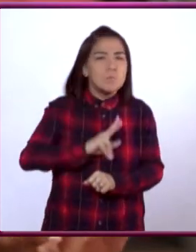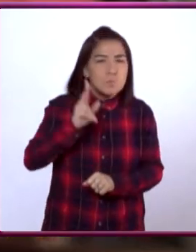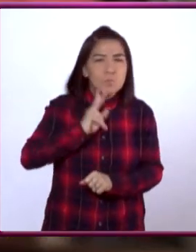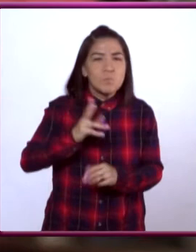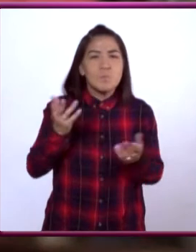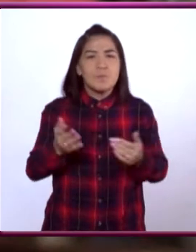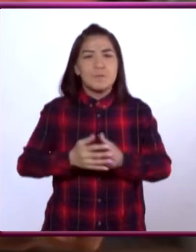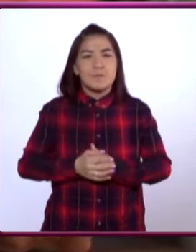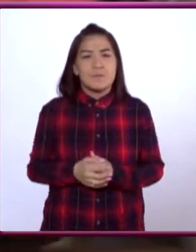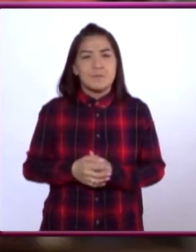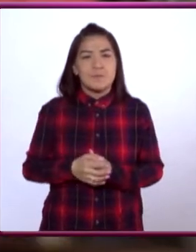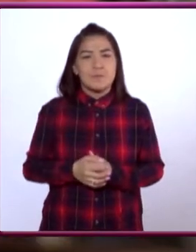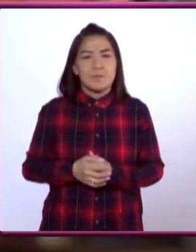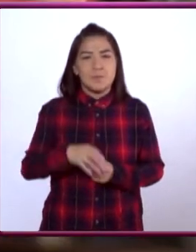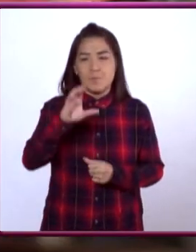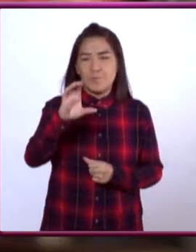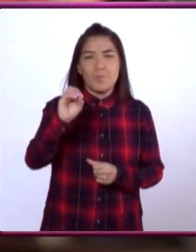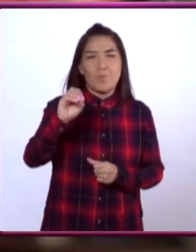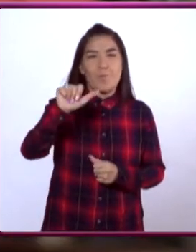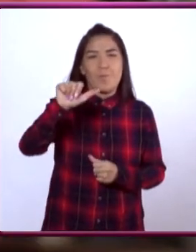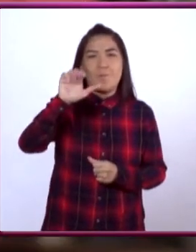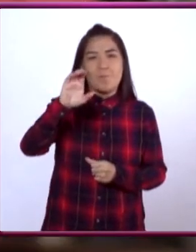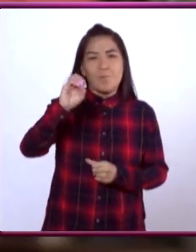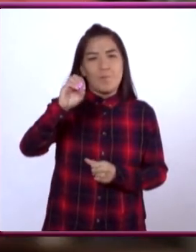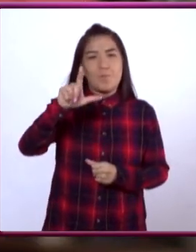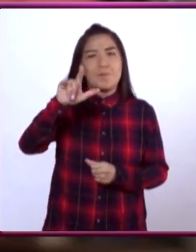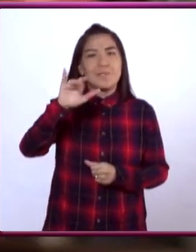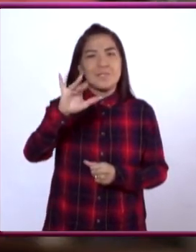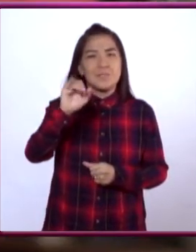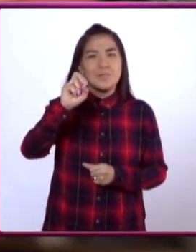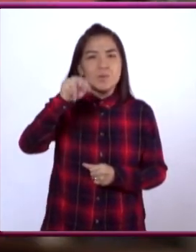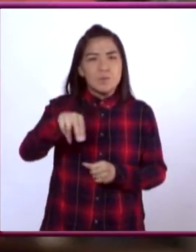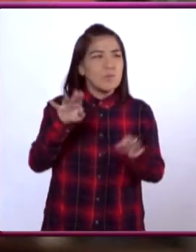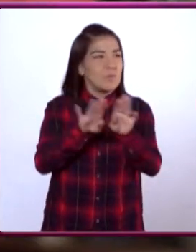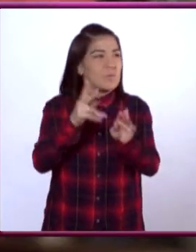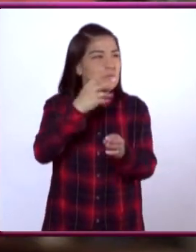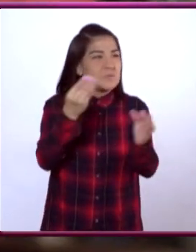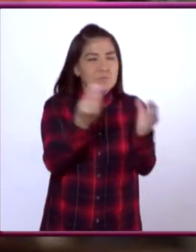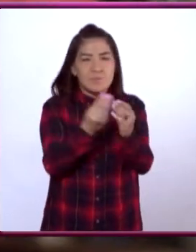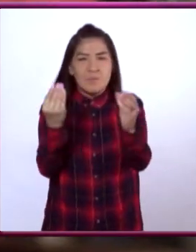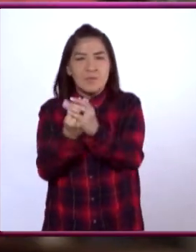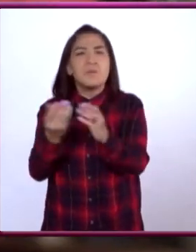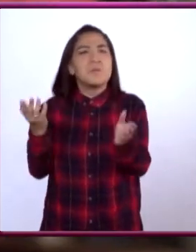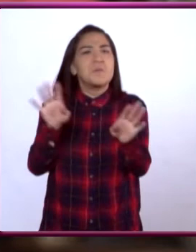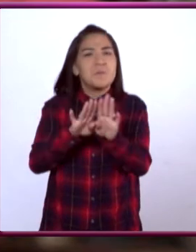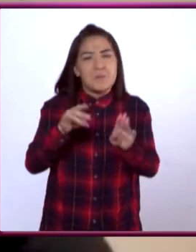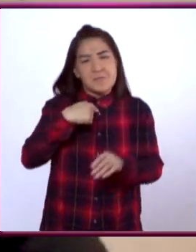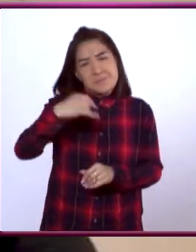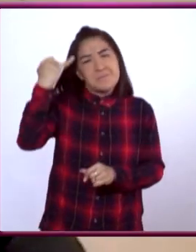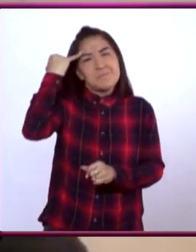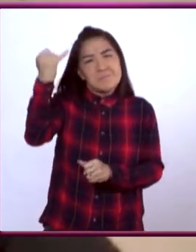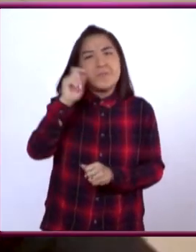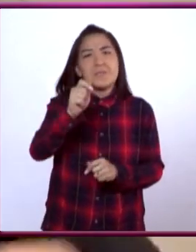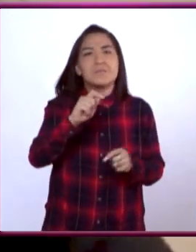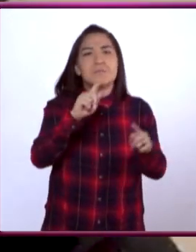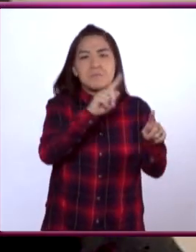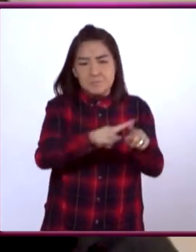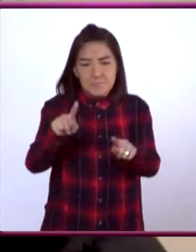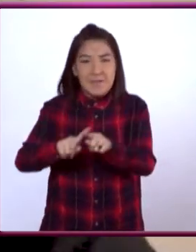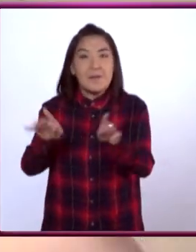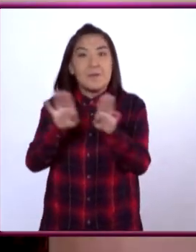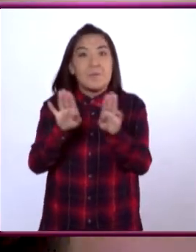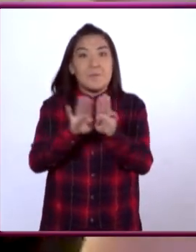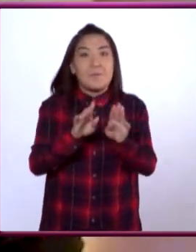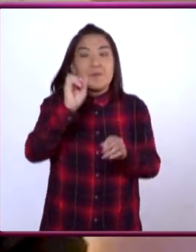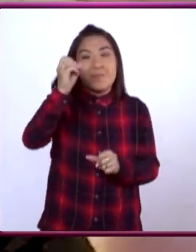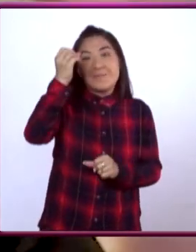es la probabilidad, Arely, de que colisionen dos partículas cuando las aceleras? Me imagino... Es una pregunta bastante importante porque